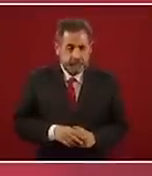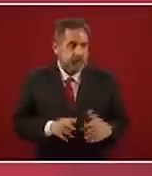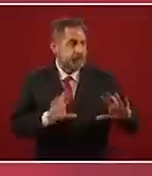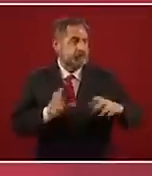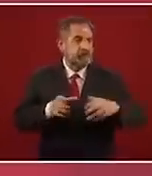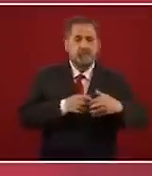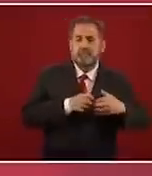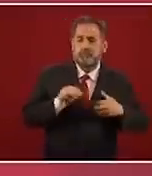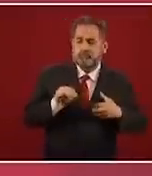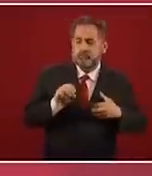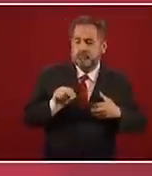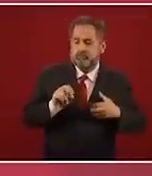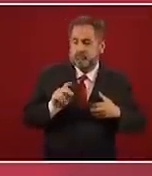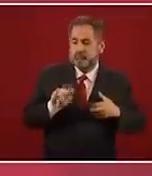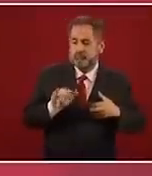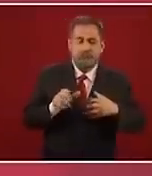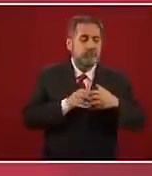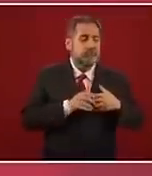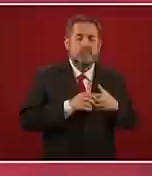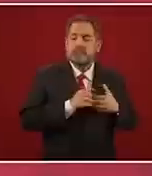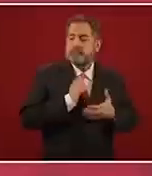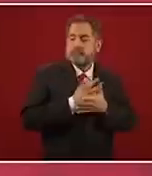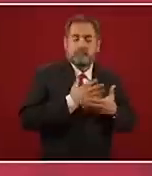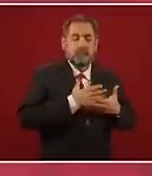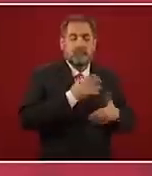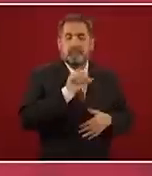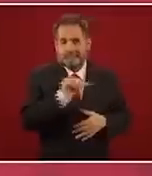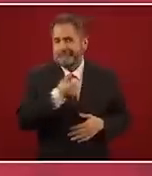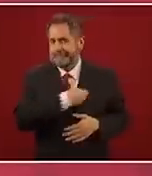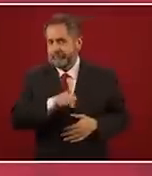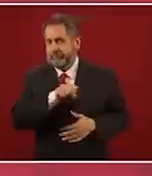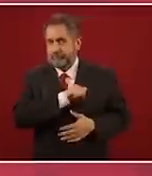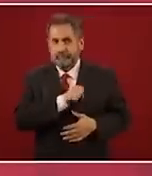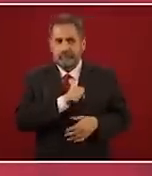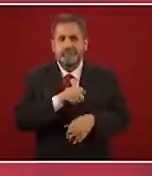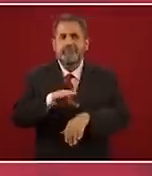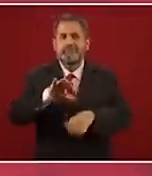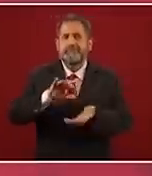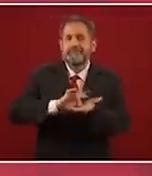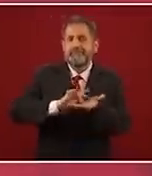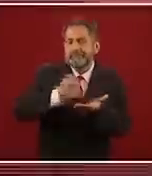monopolios, se formaron monopolios en el caso de la salud para